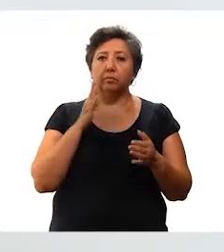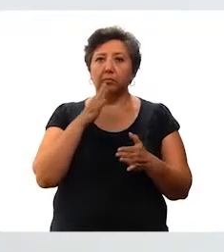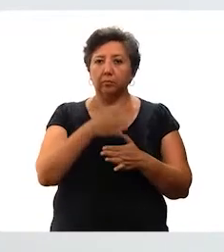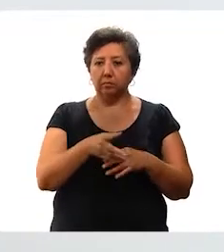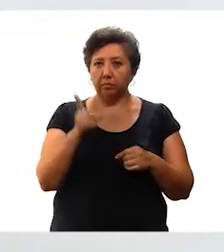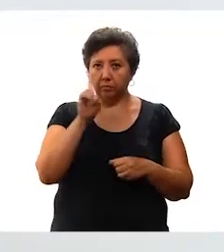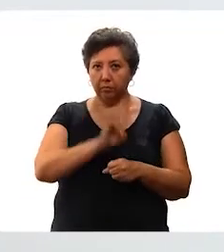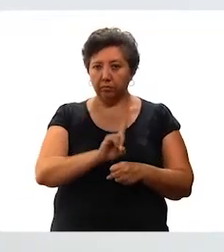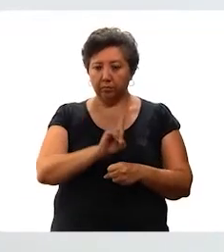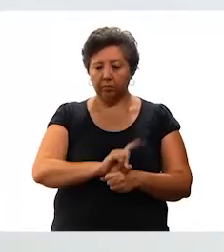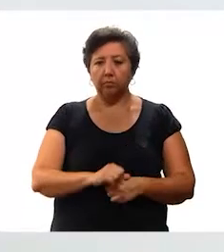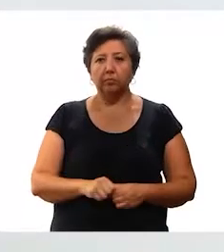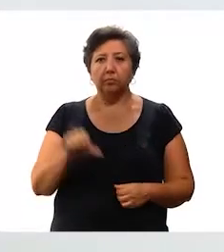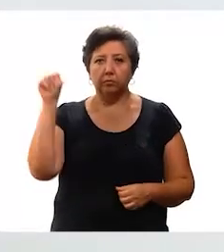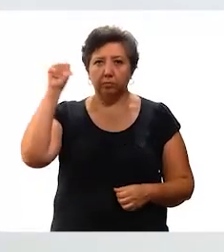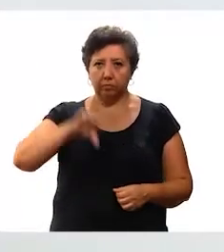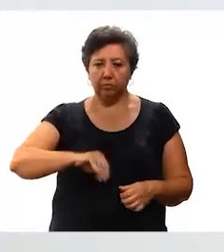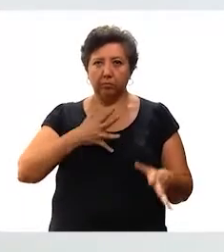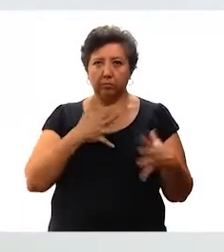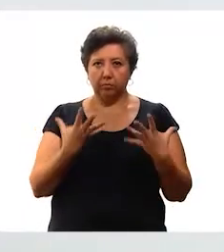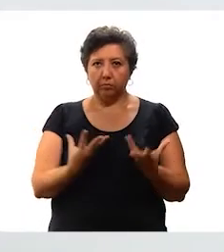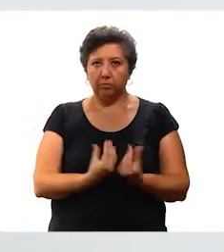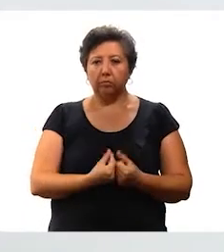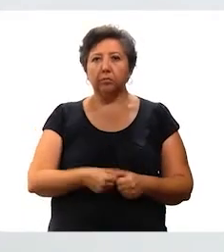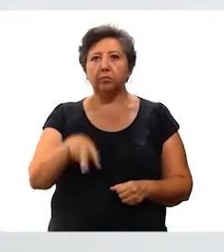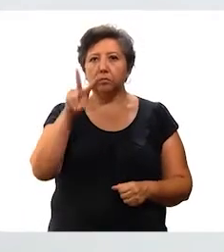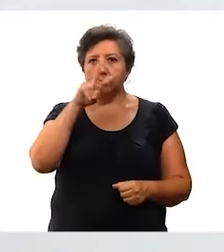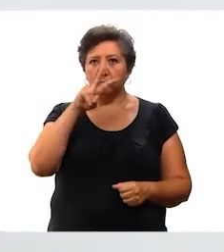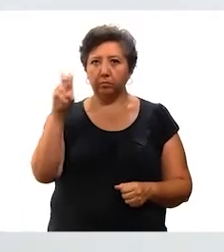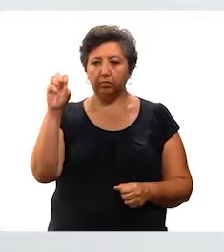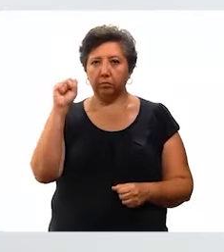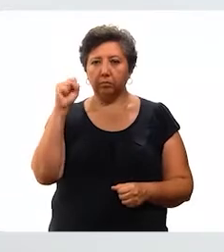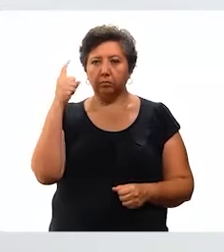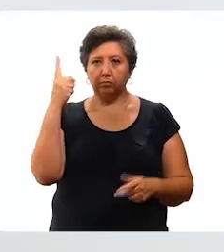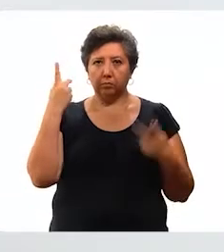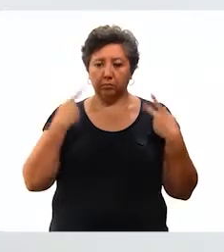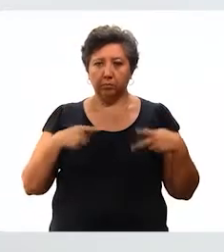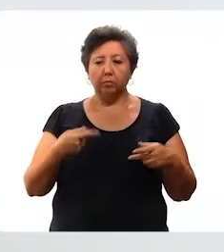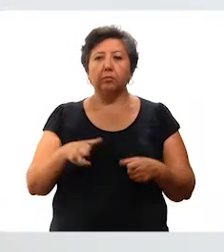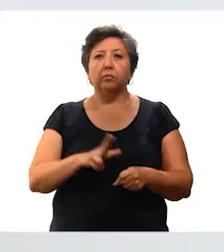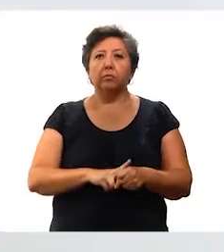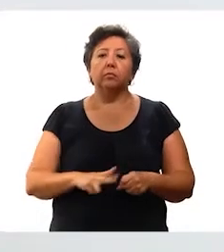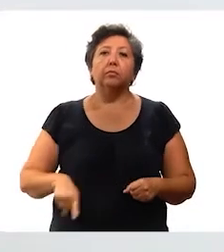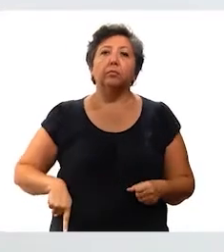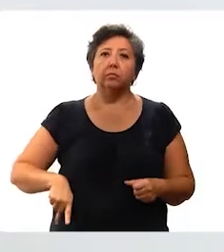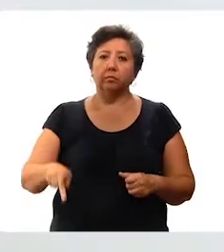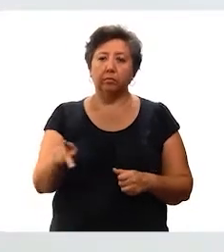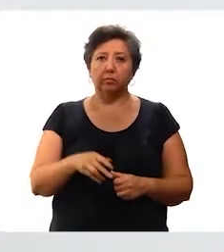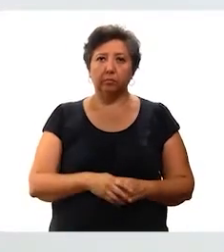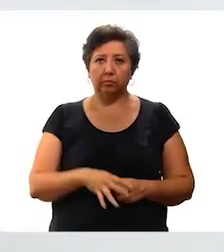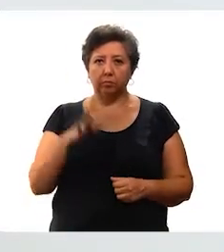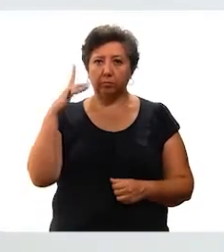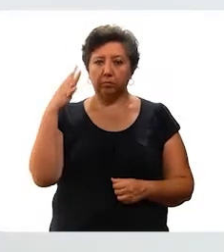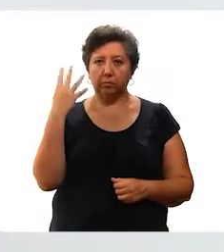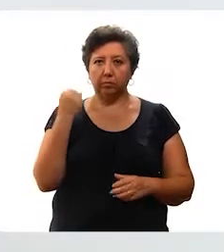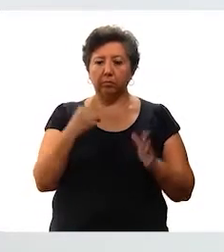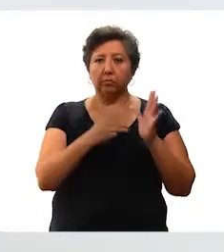ocupación hospitalaria y los ingresos diarios. El día de hoy tenemos 261 pacientes en hospitales públicos.